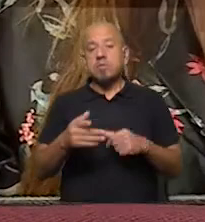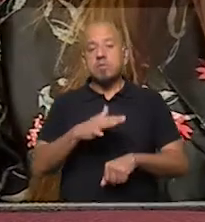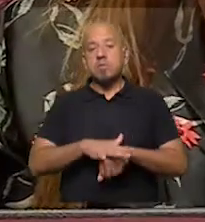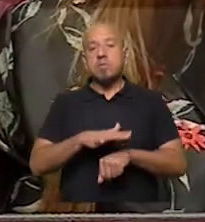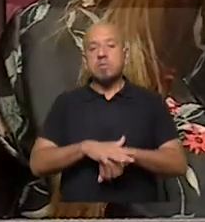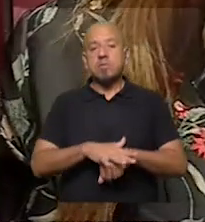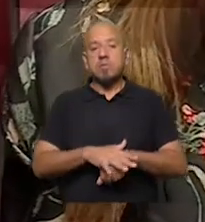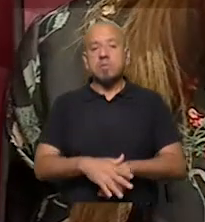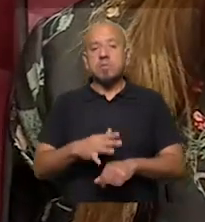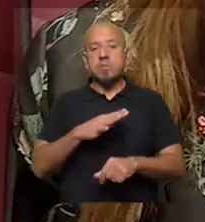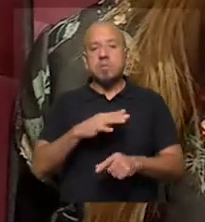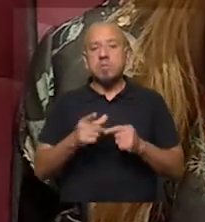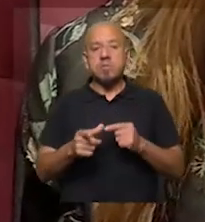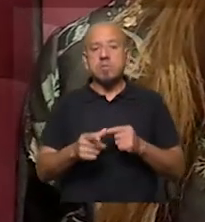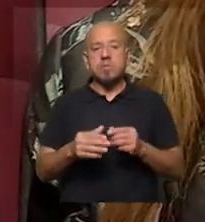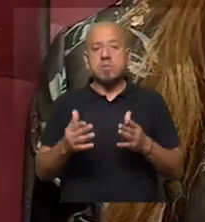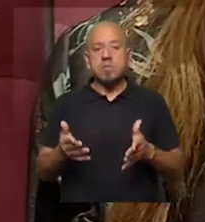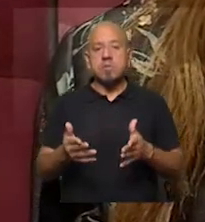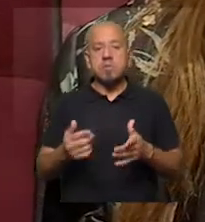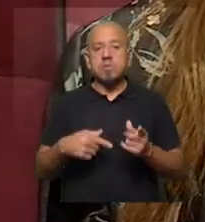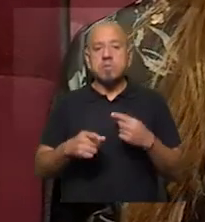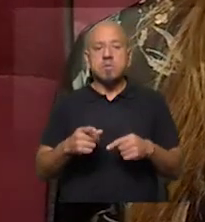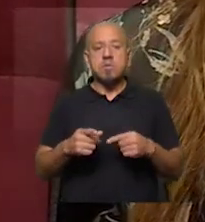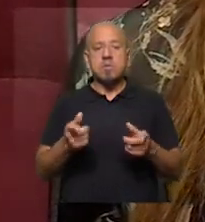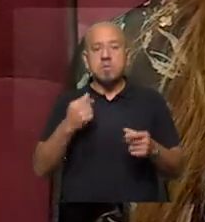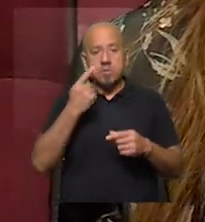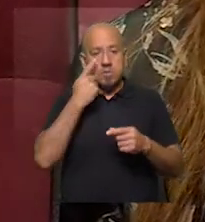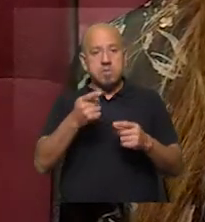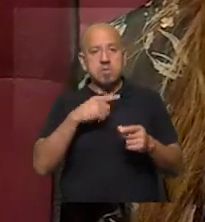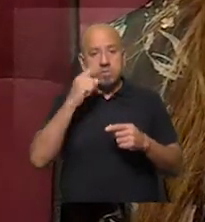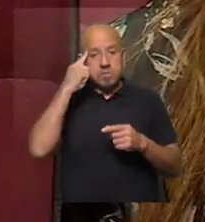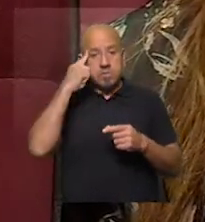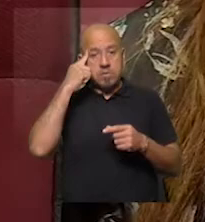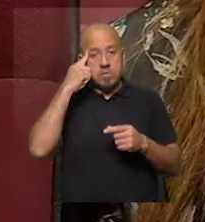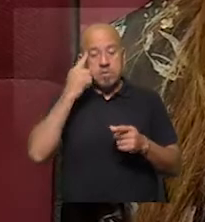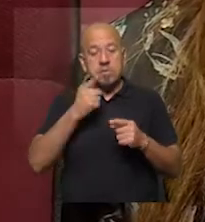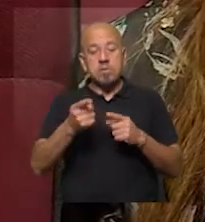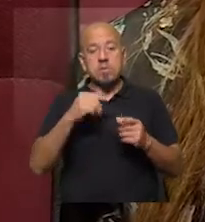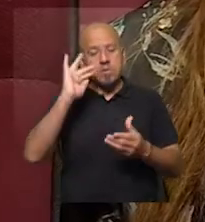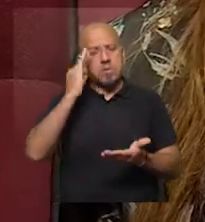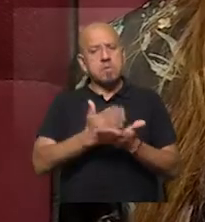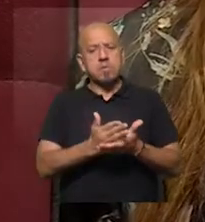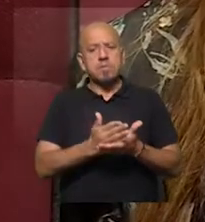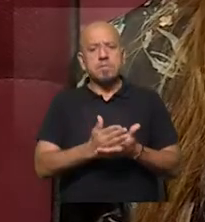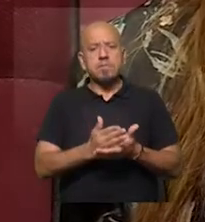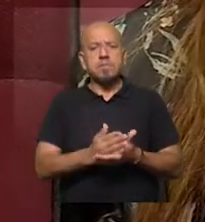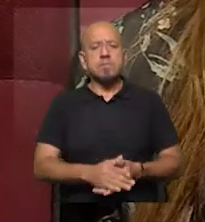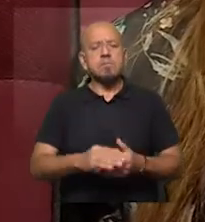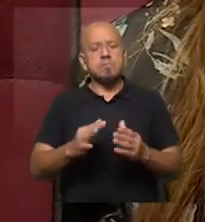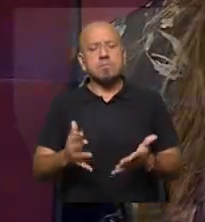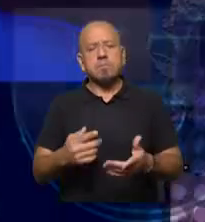momento estaba muy flechada, digamos, o sea, cuando uno la veía siempre pensaba en la dictadura, en lo que habían